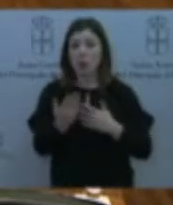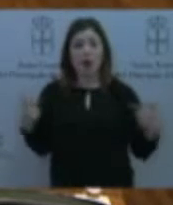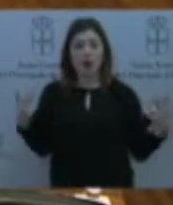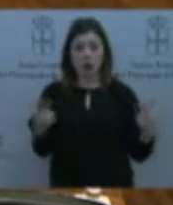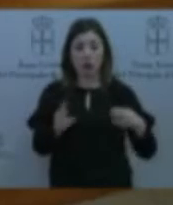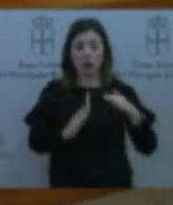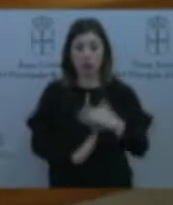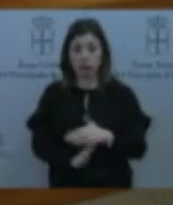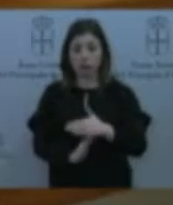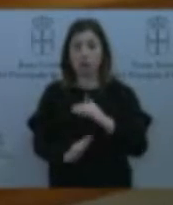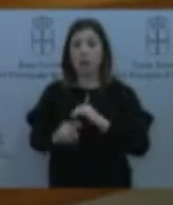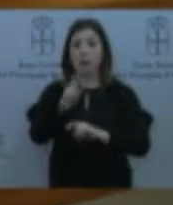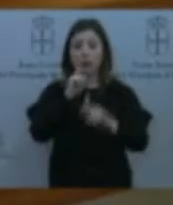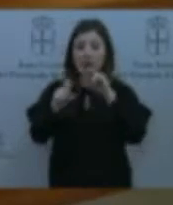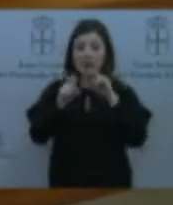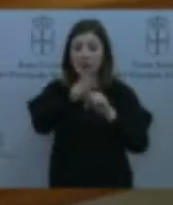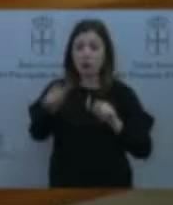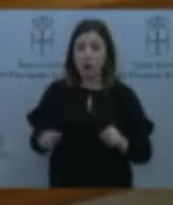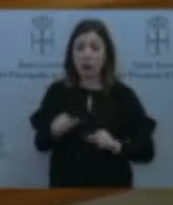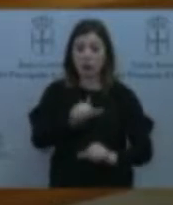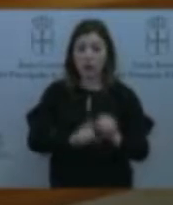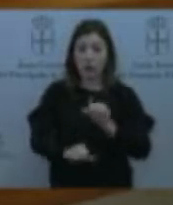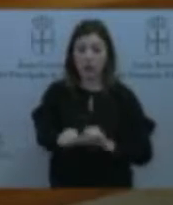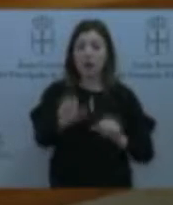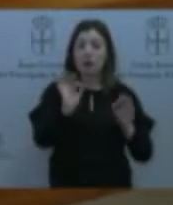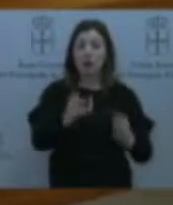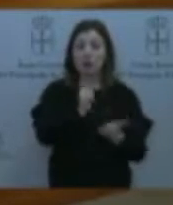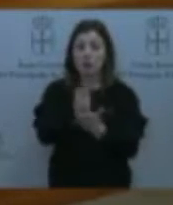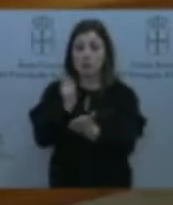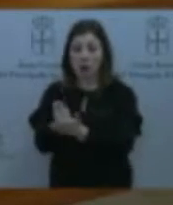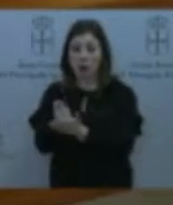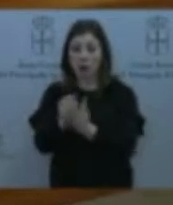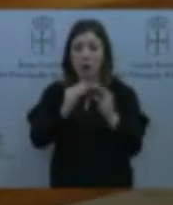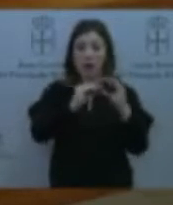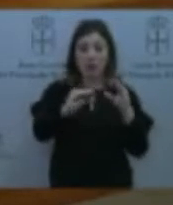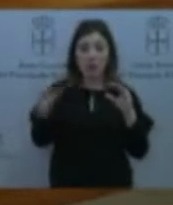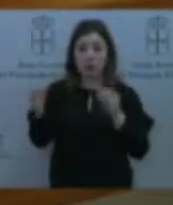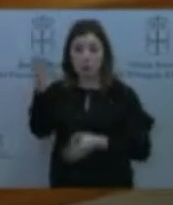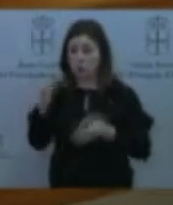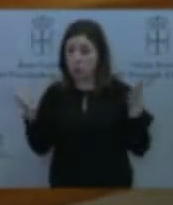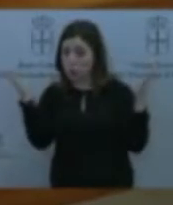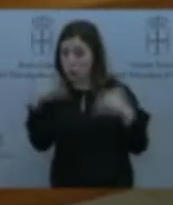contra el pago, el reparto injusto de las consecuencias negativas de la crisis.